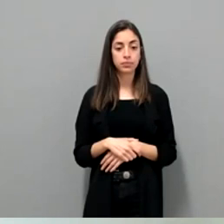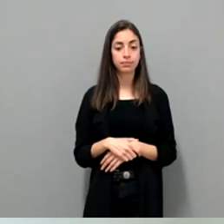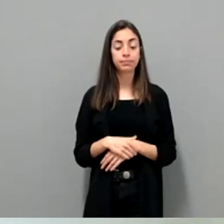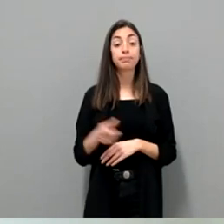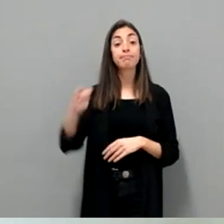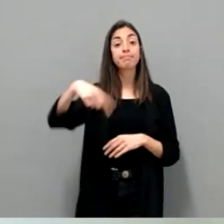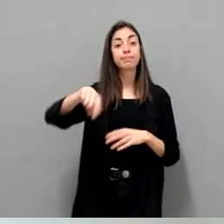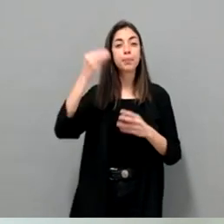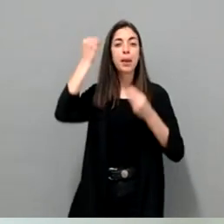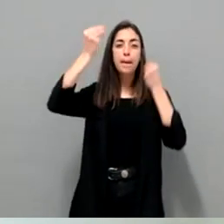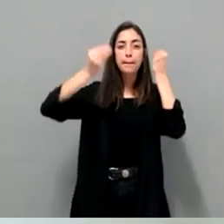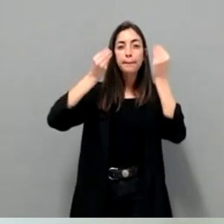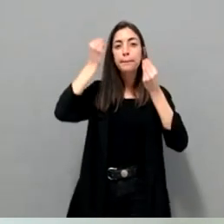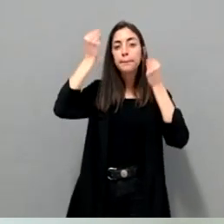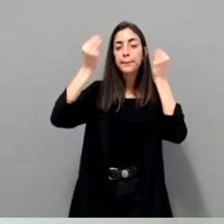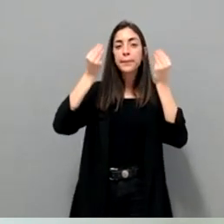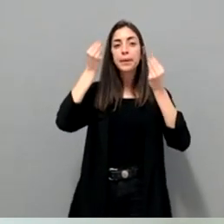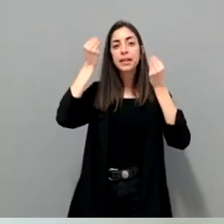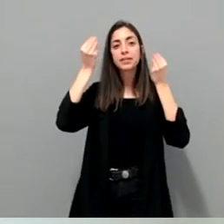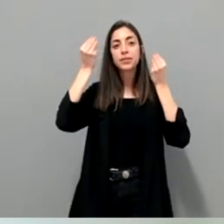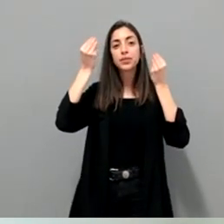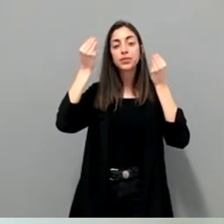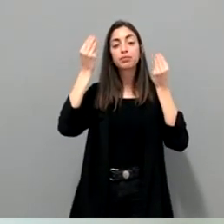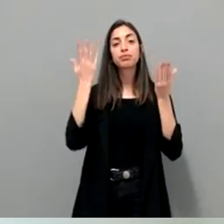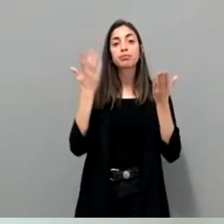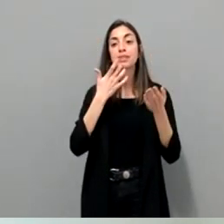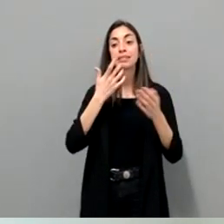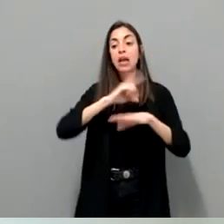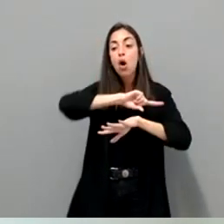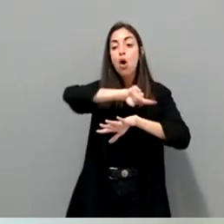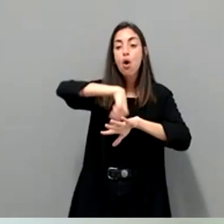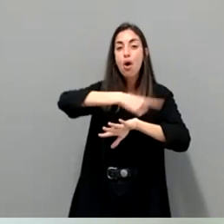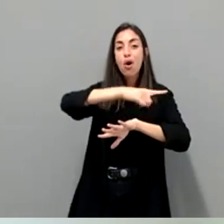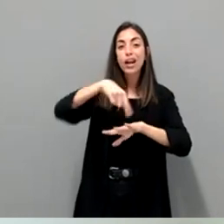Piensan que con algunas horas